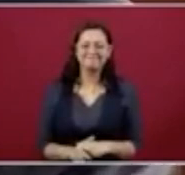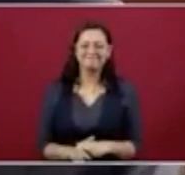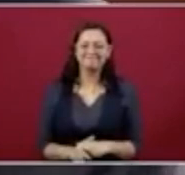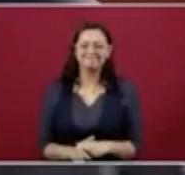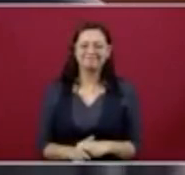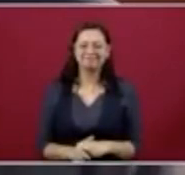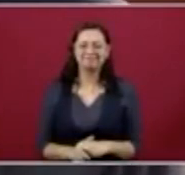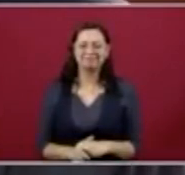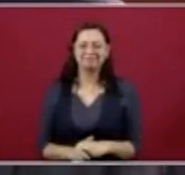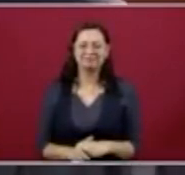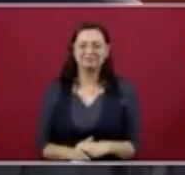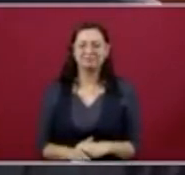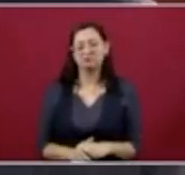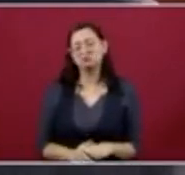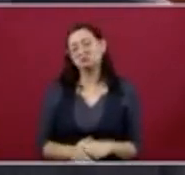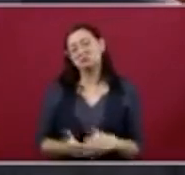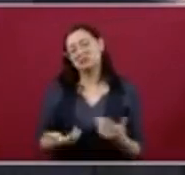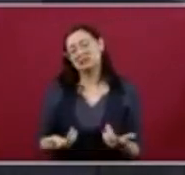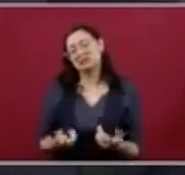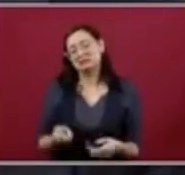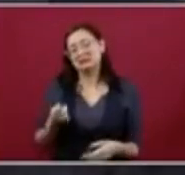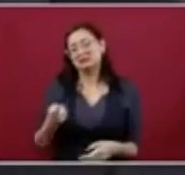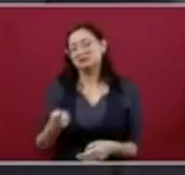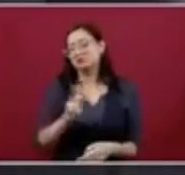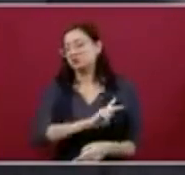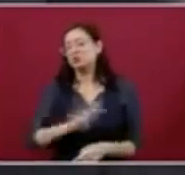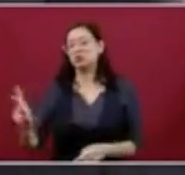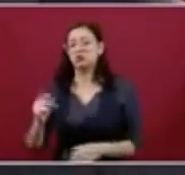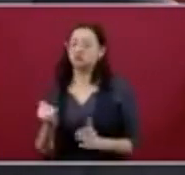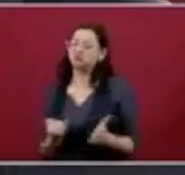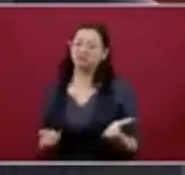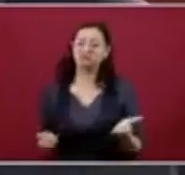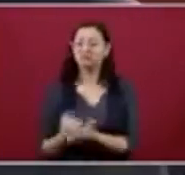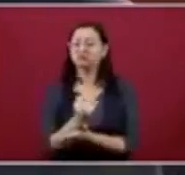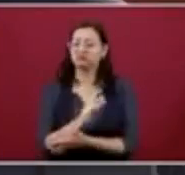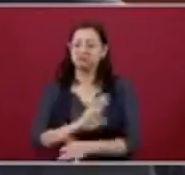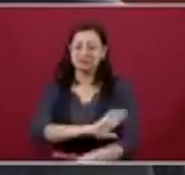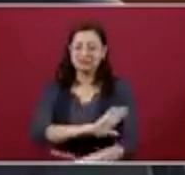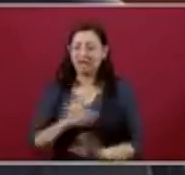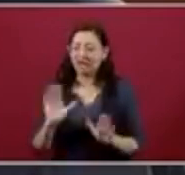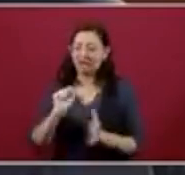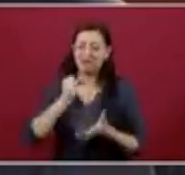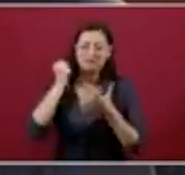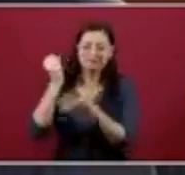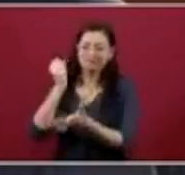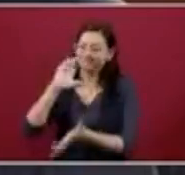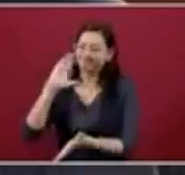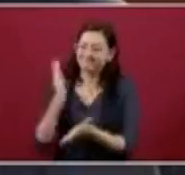la decisión que se tomó fue ya no transferir estos fondos.